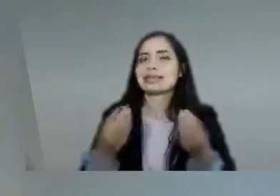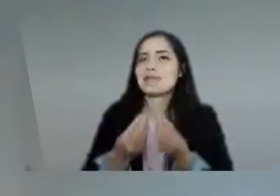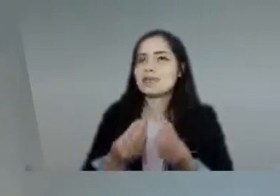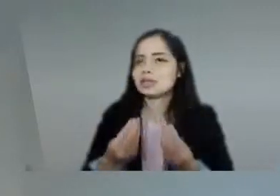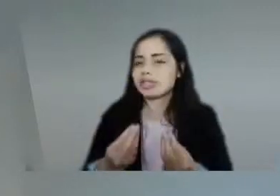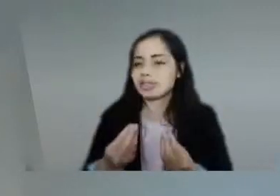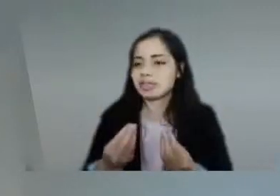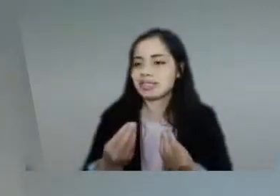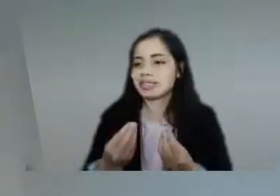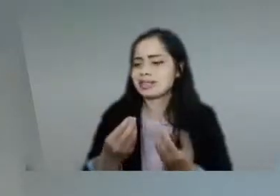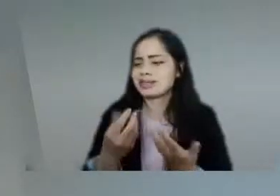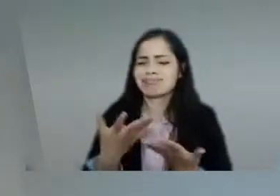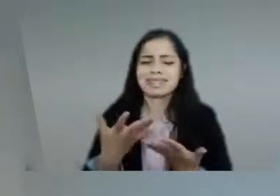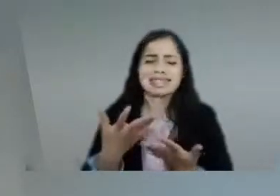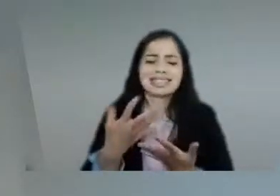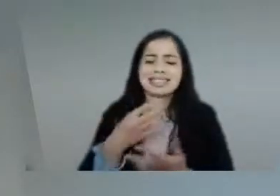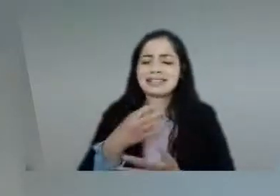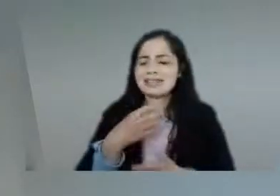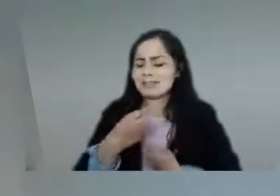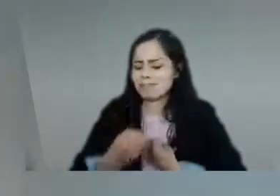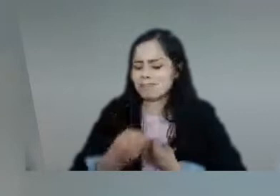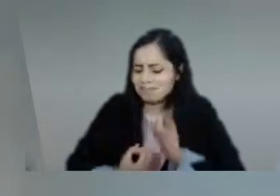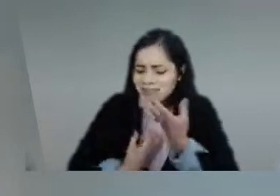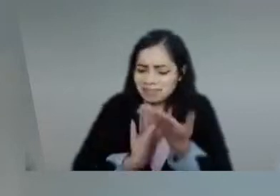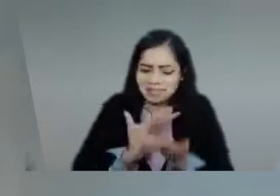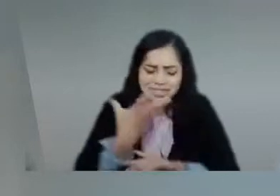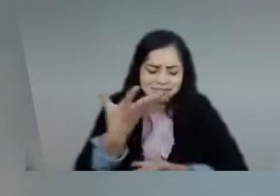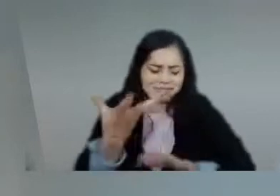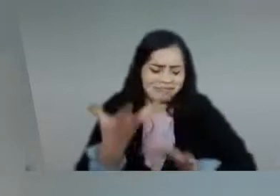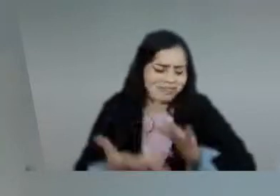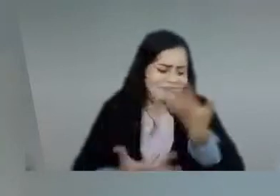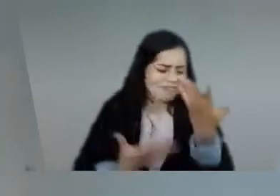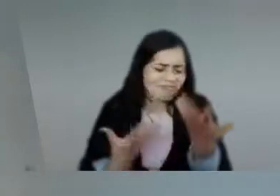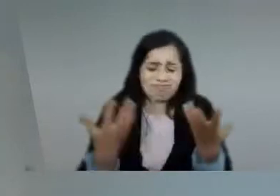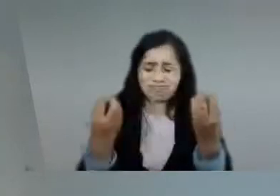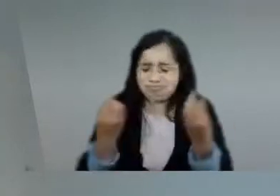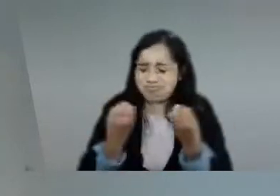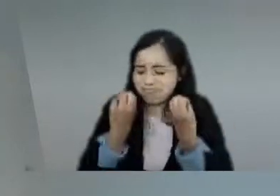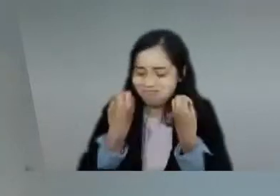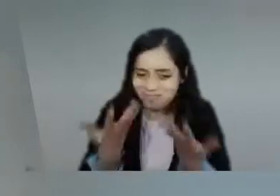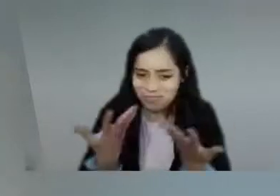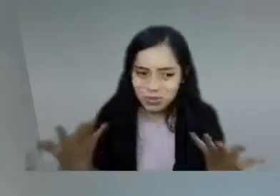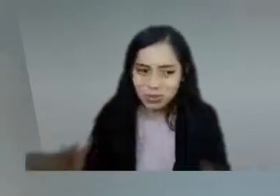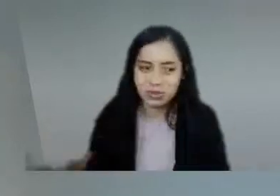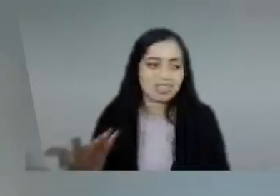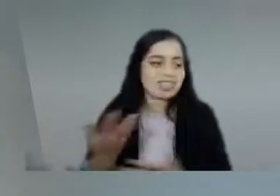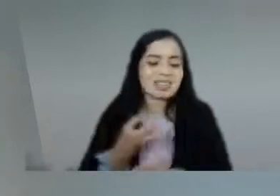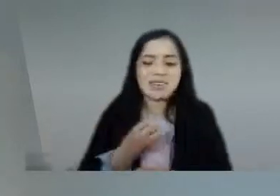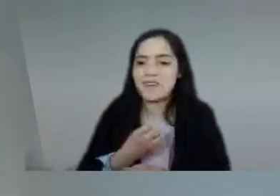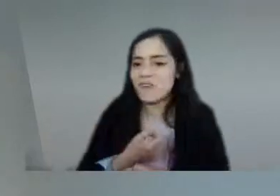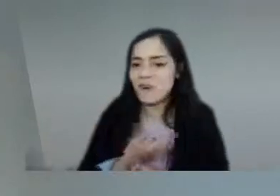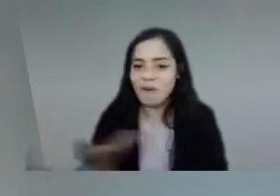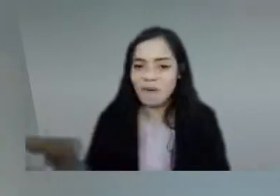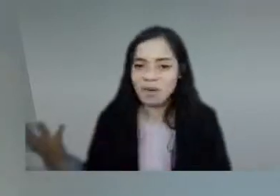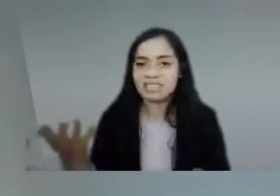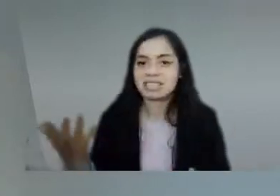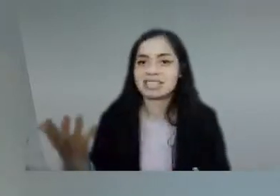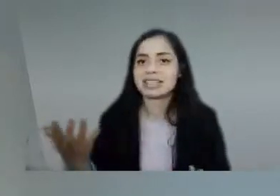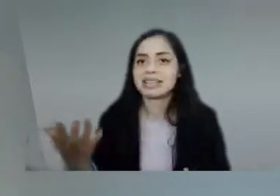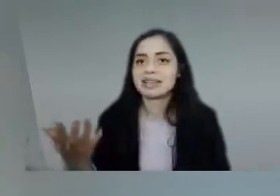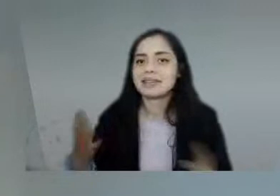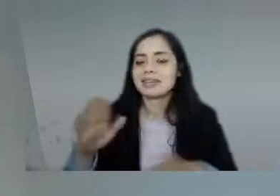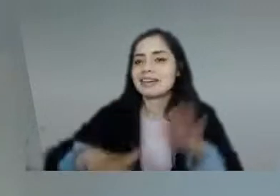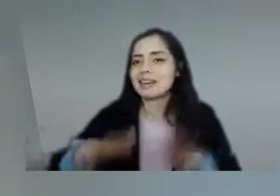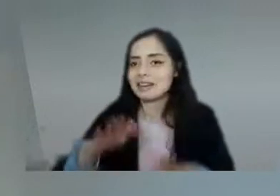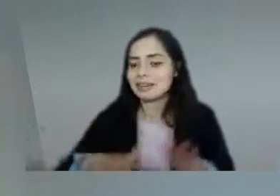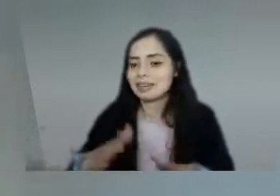hacer, para el trabajo en la mesa. Si a alguna expedicionaria, alguna compañera le faltaba algún elemento en la mesa,